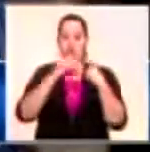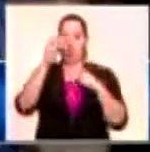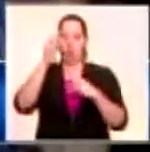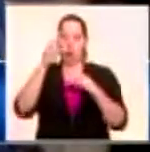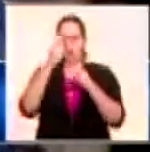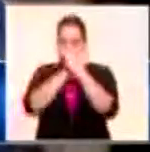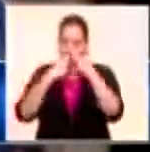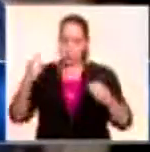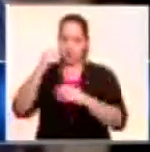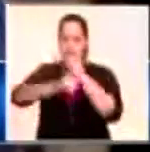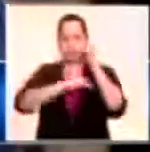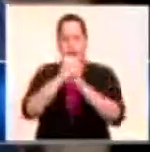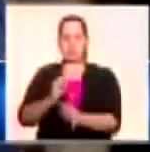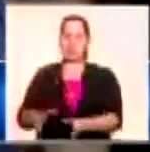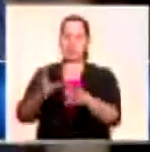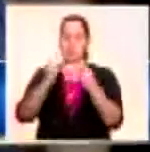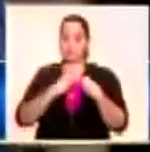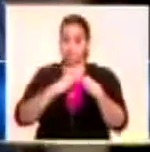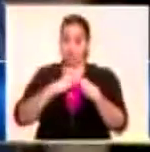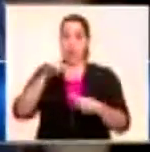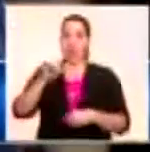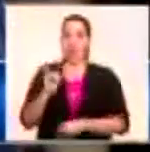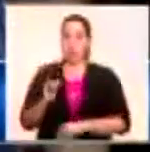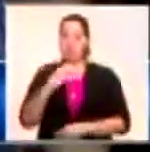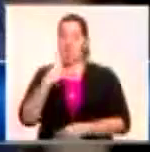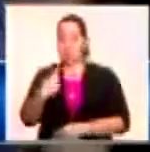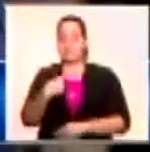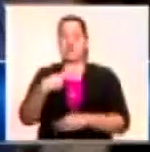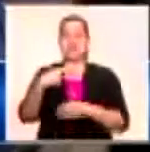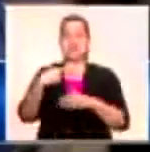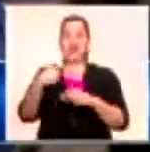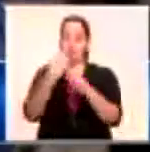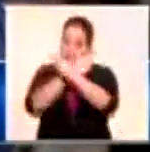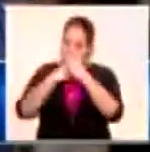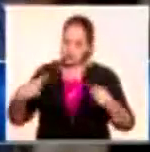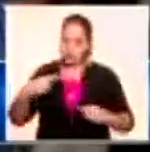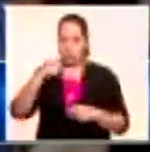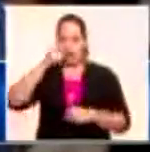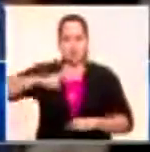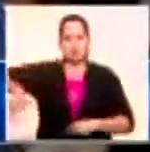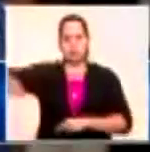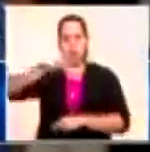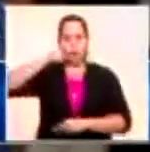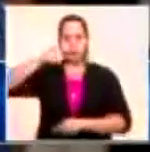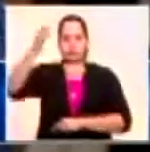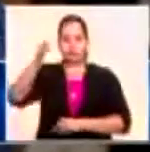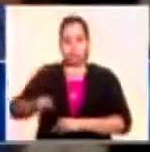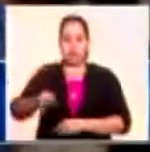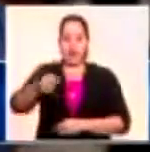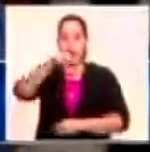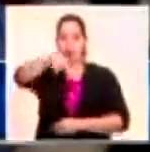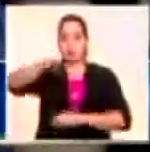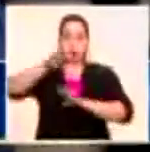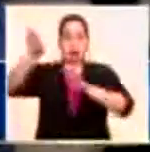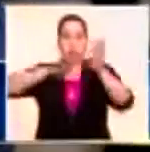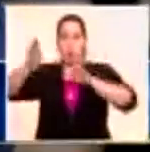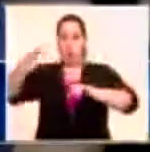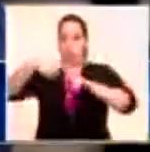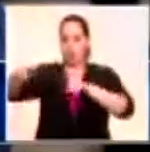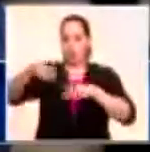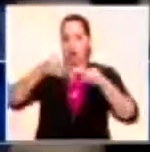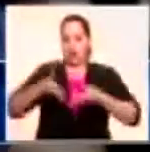internacionales. Segundo, Libia reafirma su compromiso con la seguridad de sus ciudadanos y sus huéspedes de